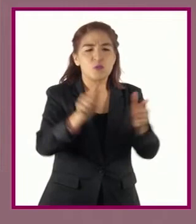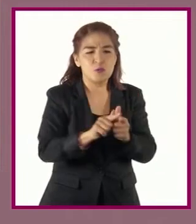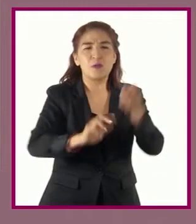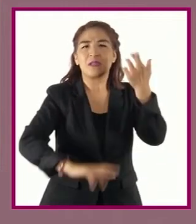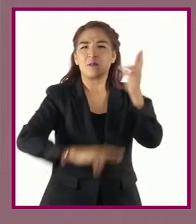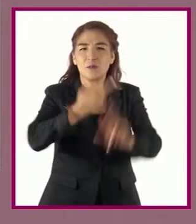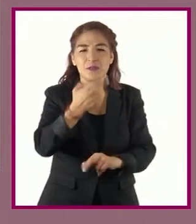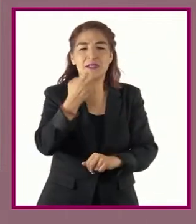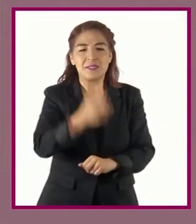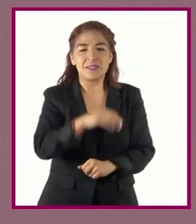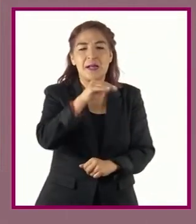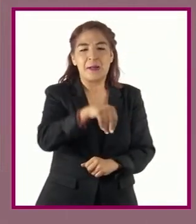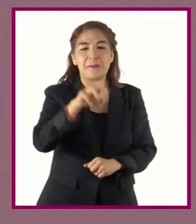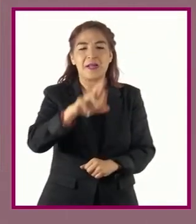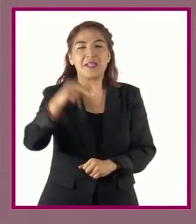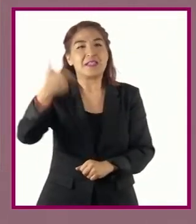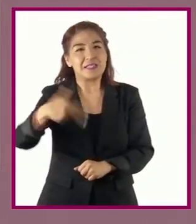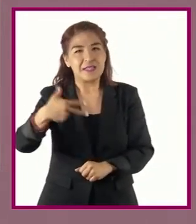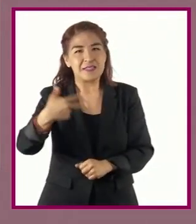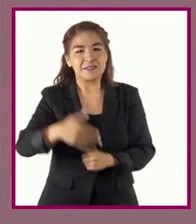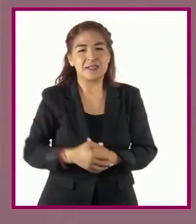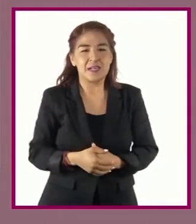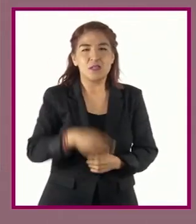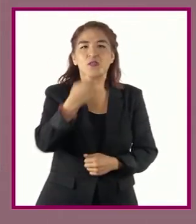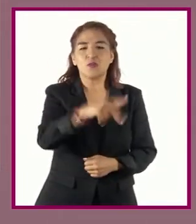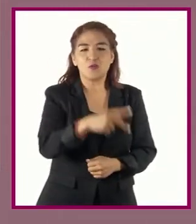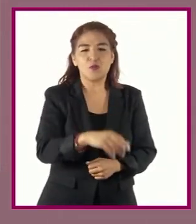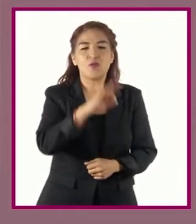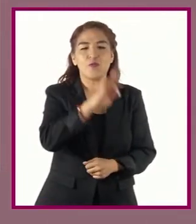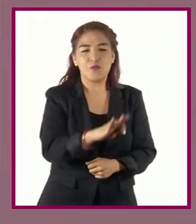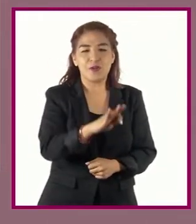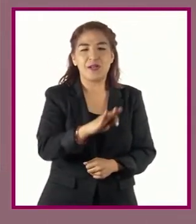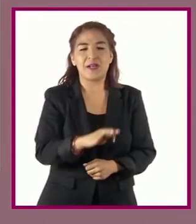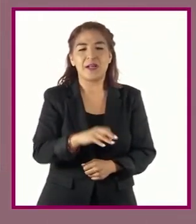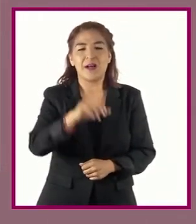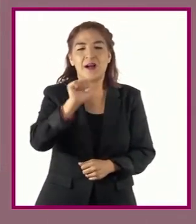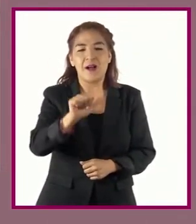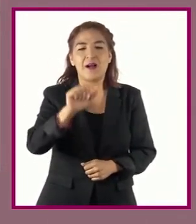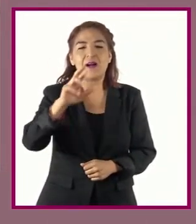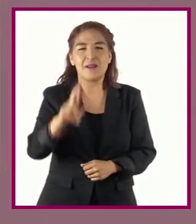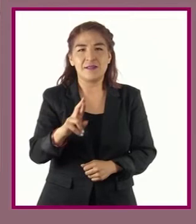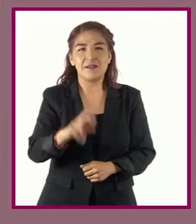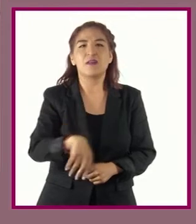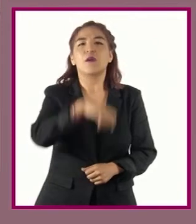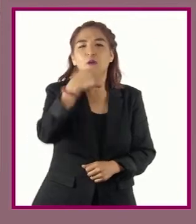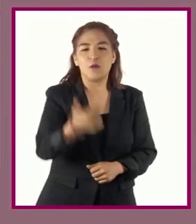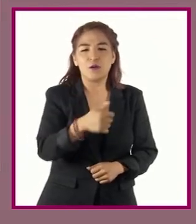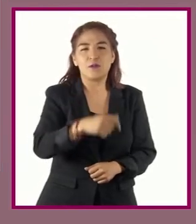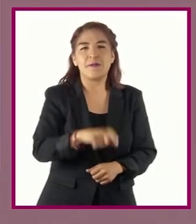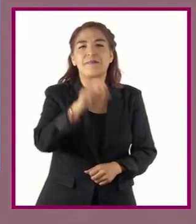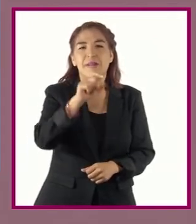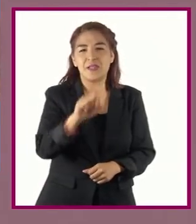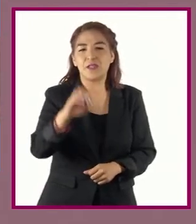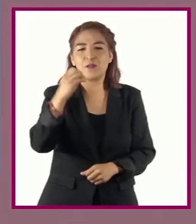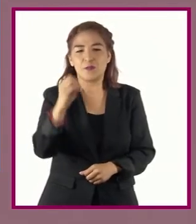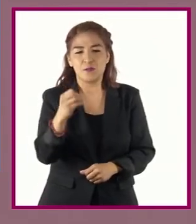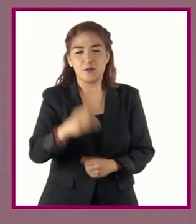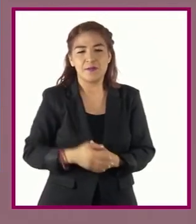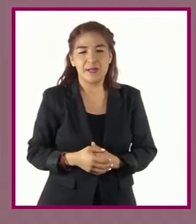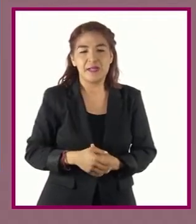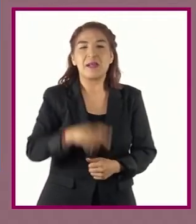Movimiento Revolucionario 13 de Noviembre, las Fuerzas Armadas Rebeldes, el Movimiento 12 de Abril y el Movimiento 20 de Octubre.